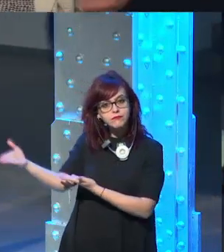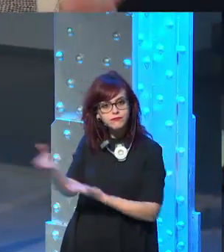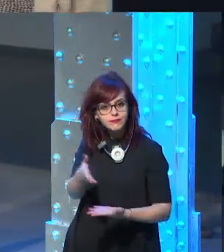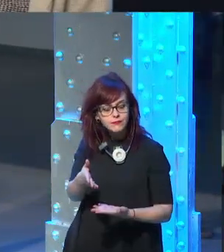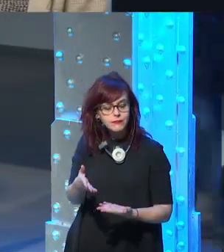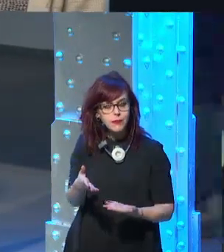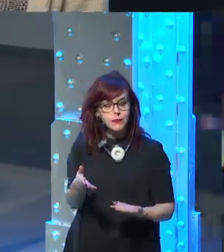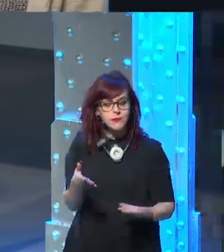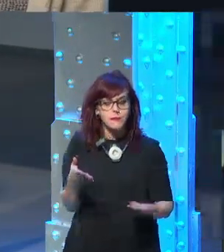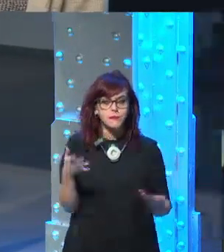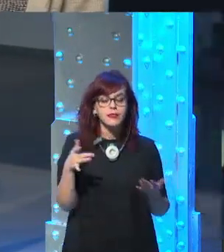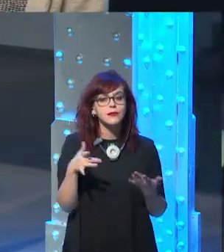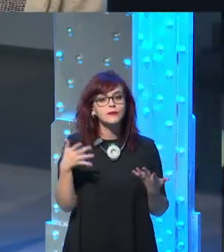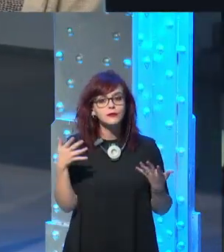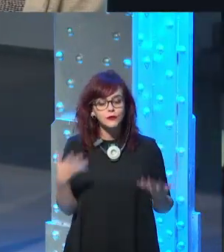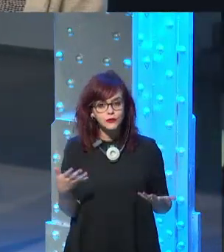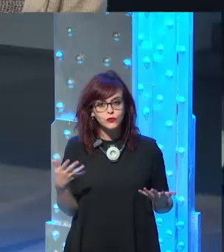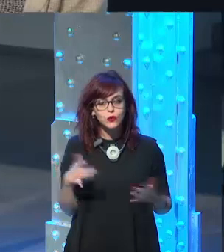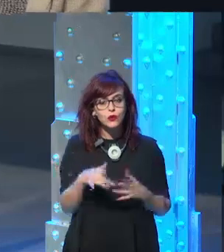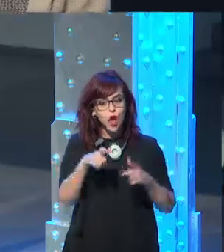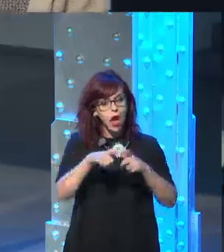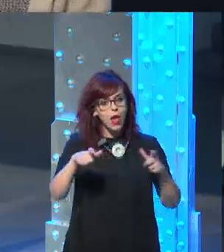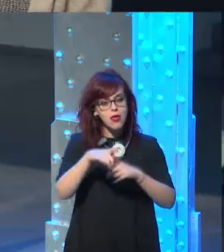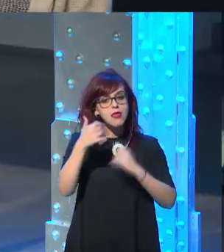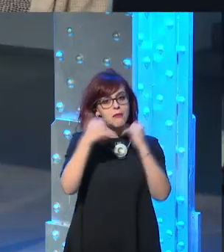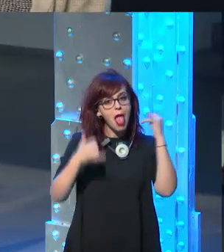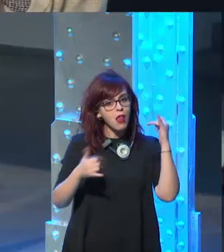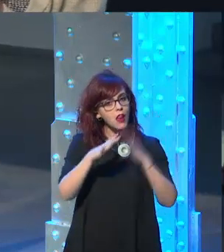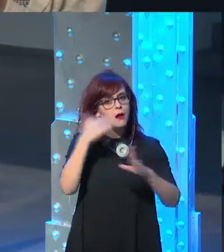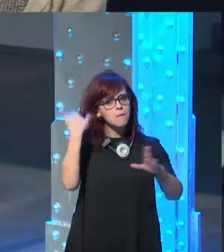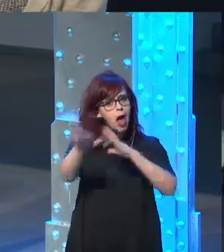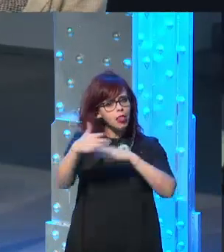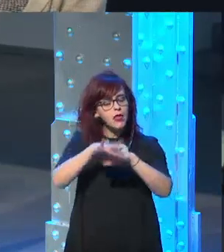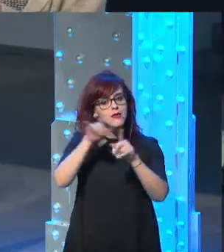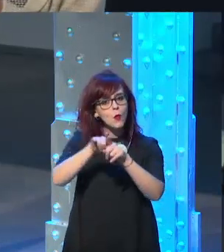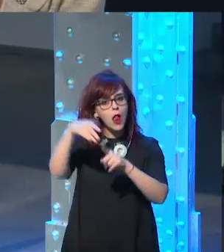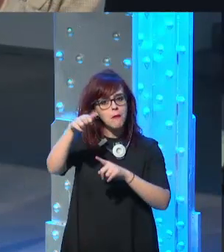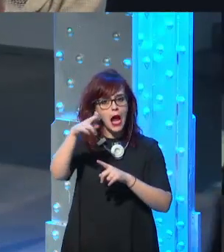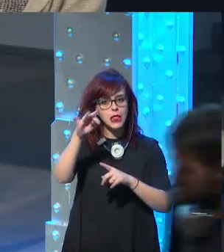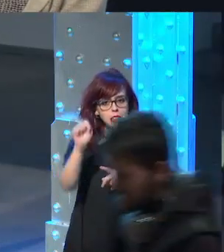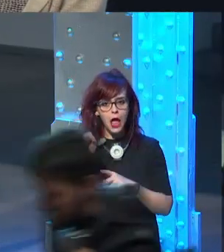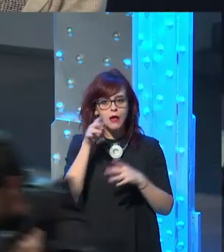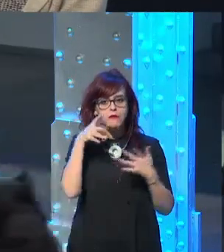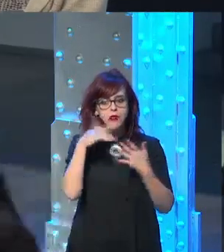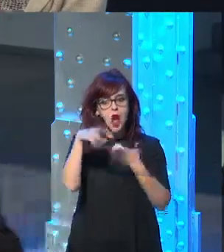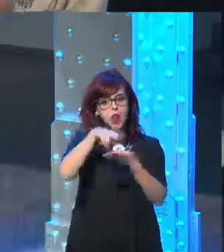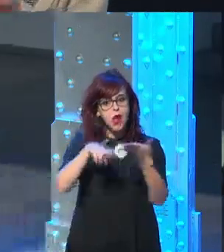nos recibimos una invitación por correo electrónico, igual que Marta, y leí que